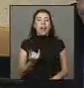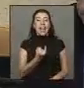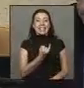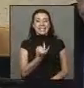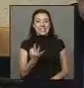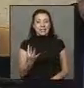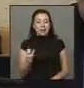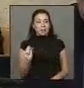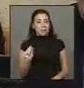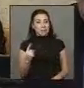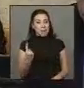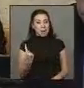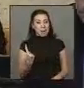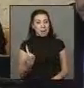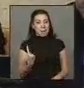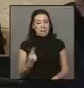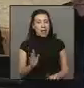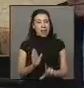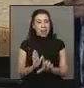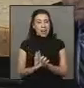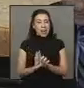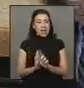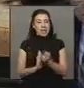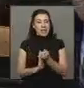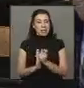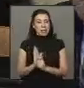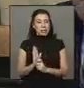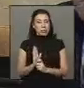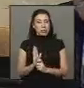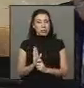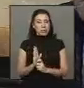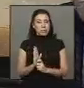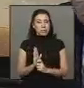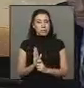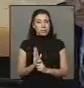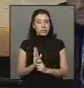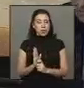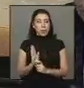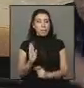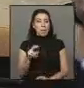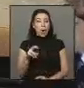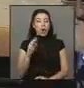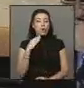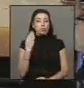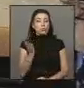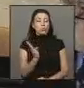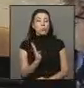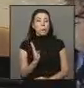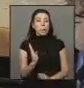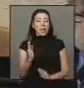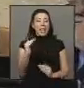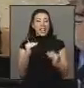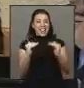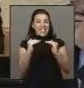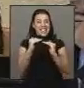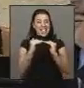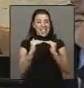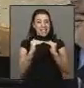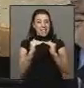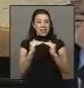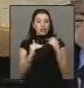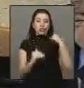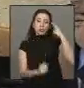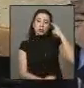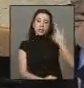cifra. Primero, en la propia ley de presupuesto, la bonificación de nivelación, que a mí me parece quizás lo